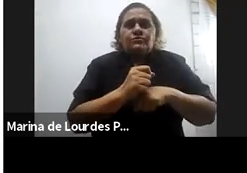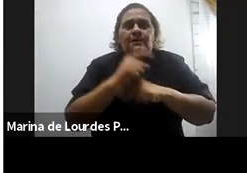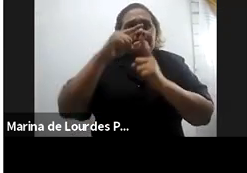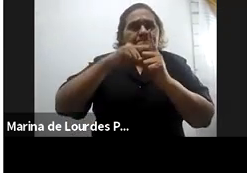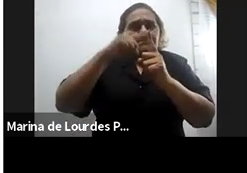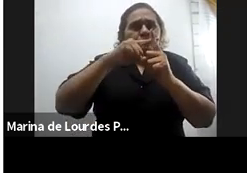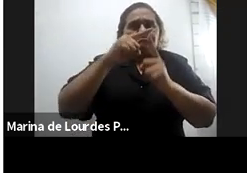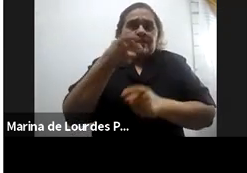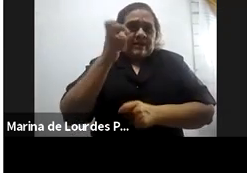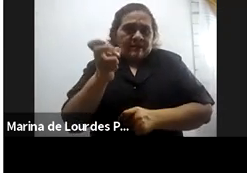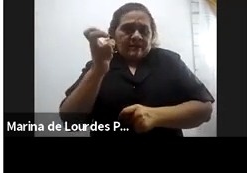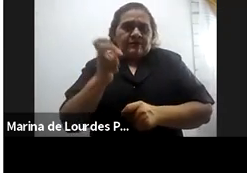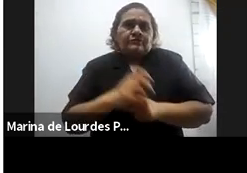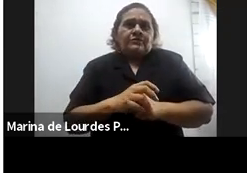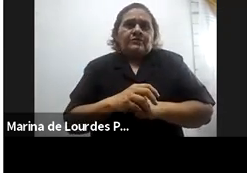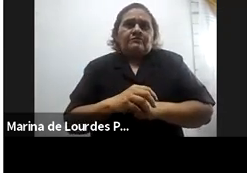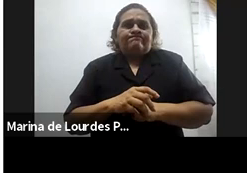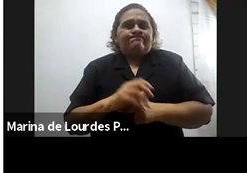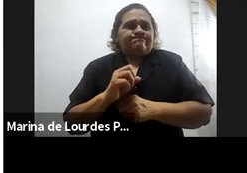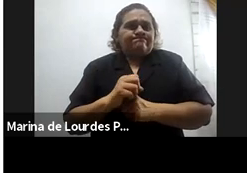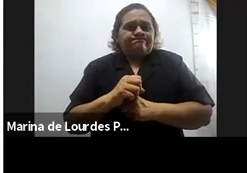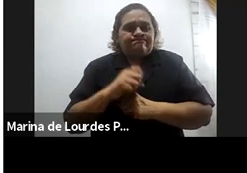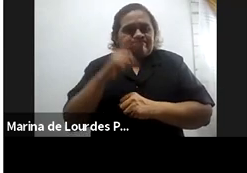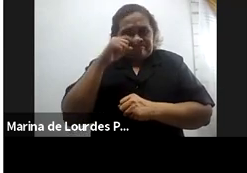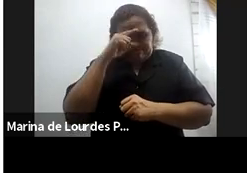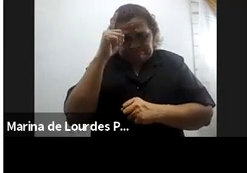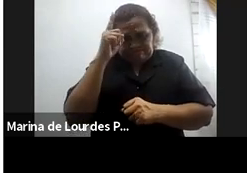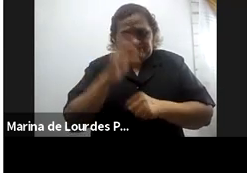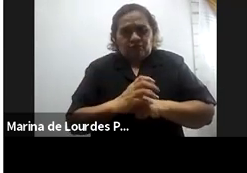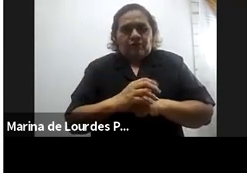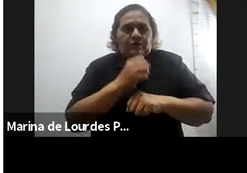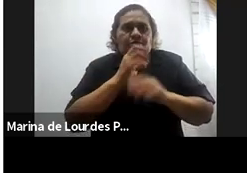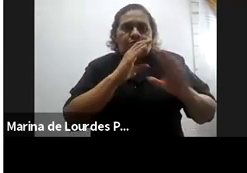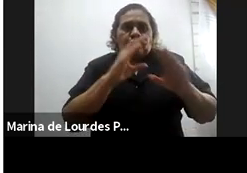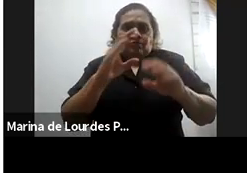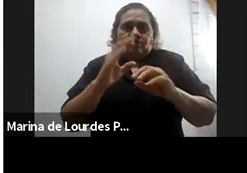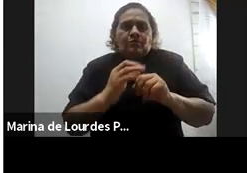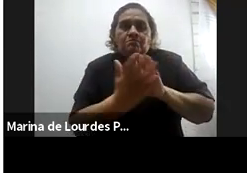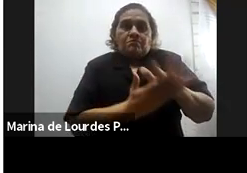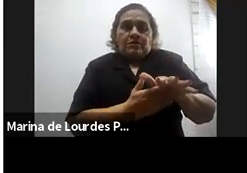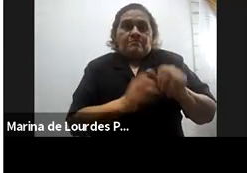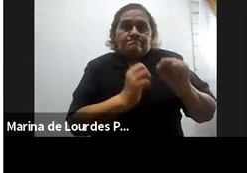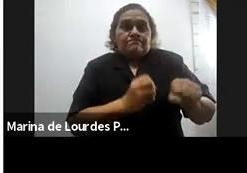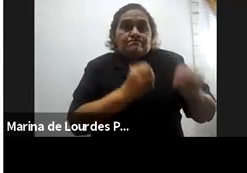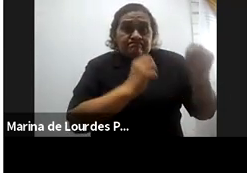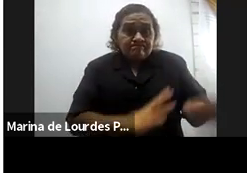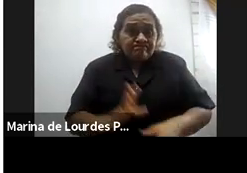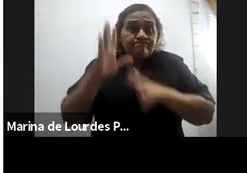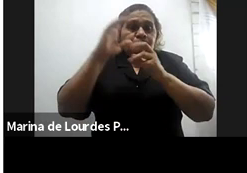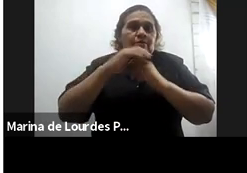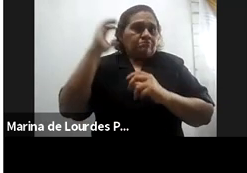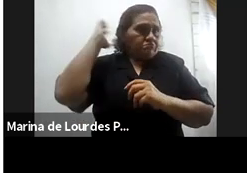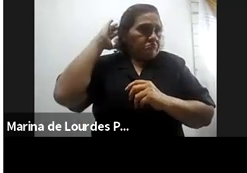y eso por supuesto que perjudica la salud del pie y pudiera al cerebro no llegarle la señal a tiempo de que hay